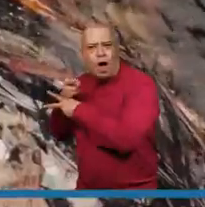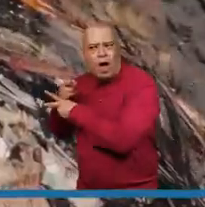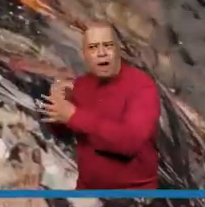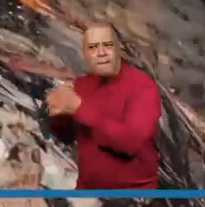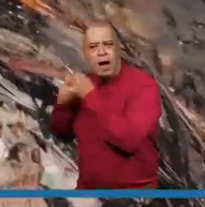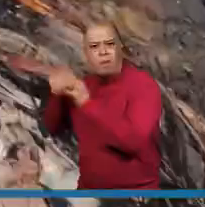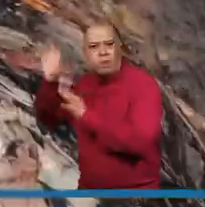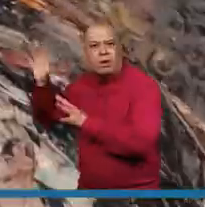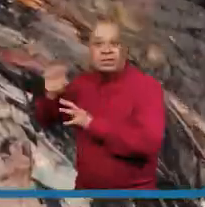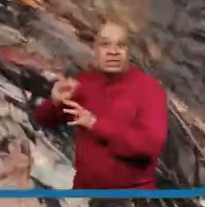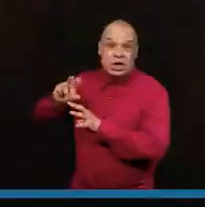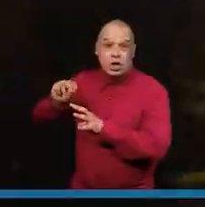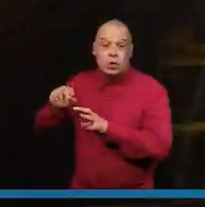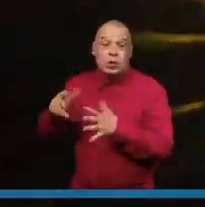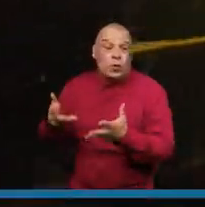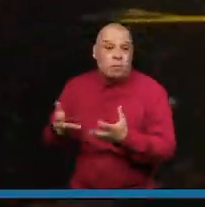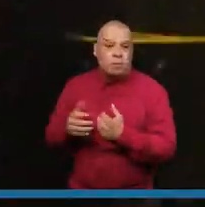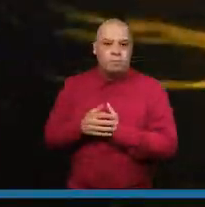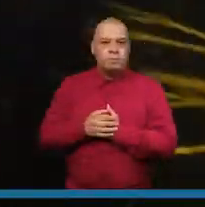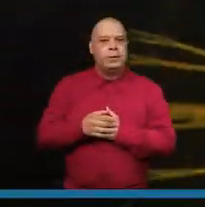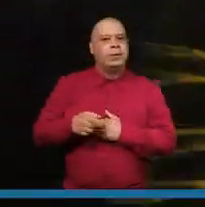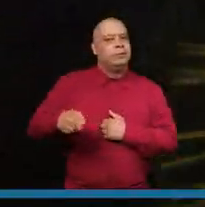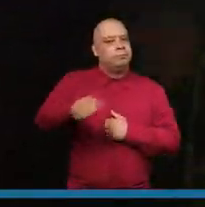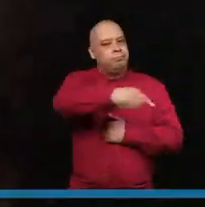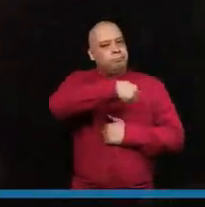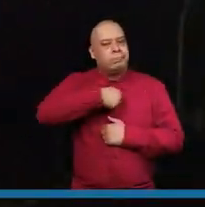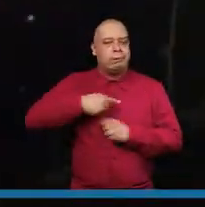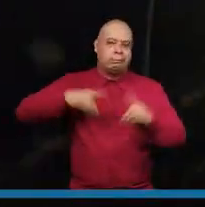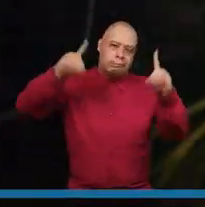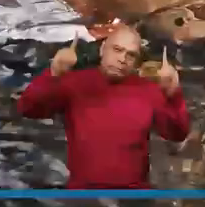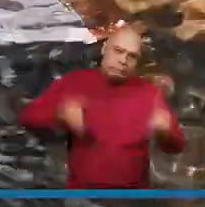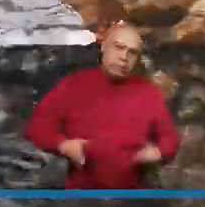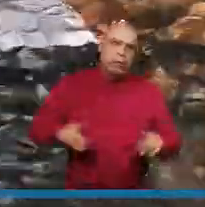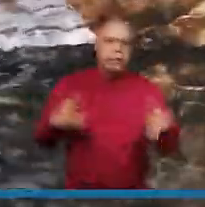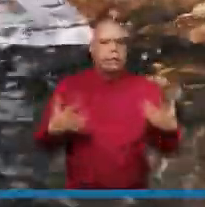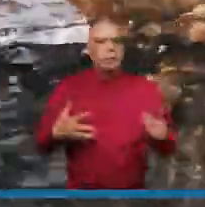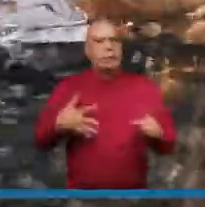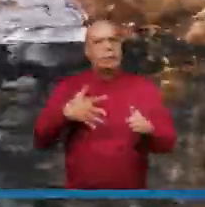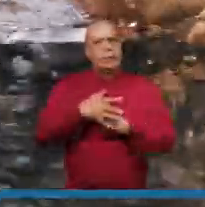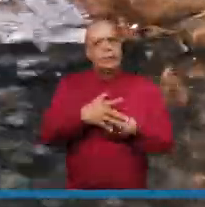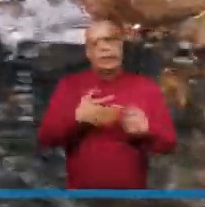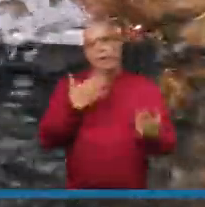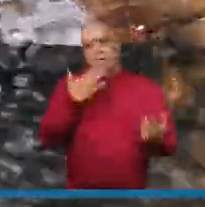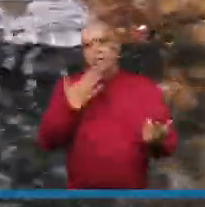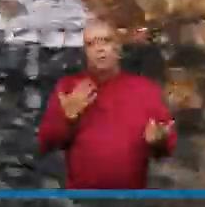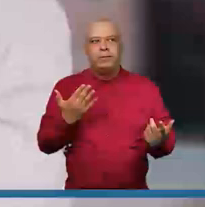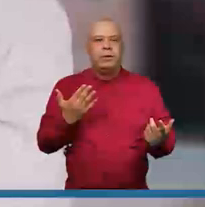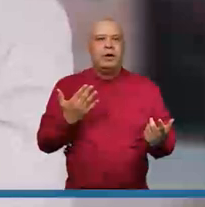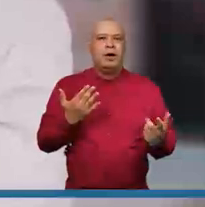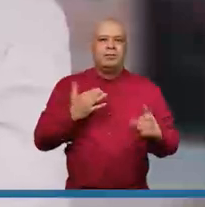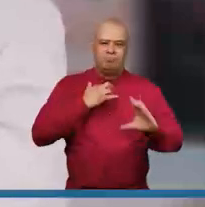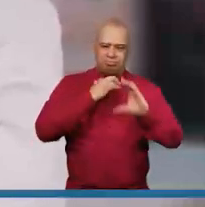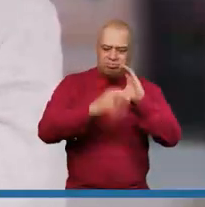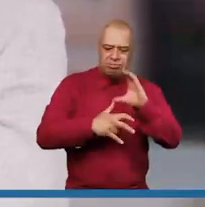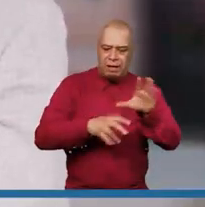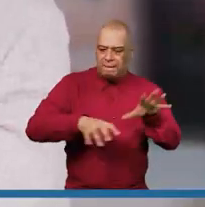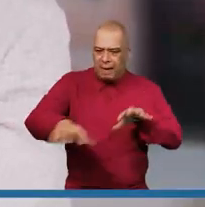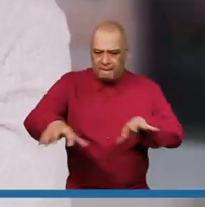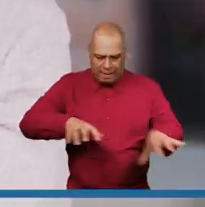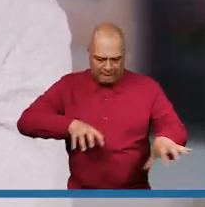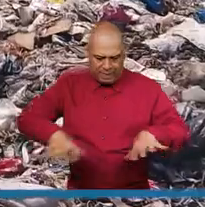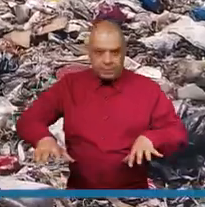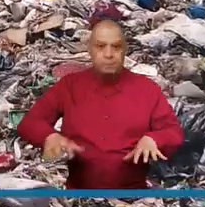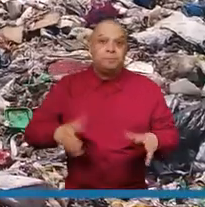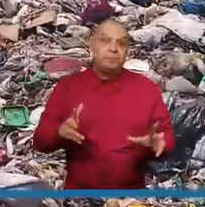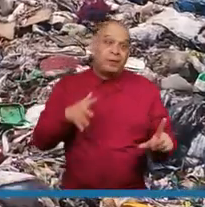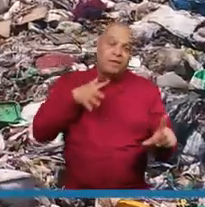protegida. Y todos los días tomamos decisiones que tienen una implicancia. La manera como separamos o no los